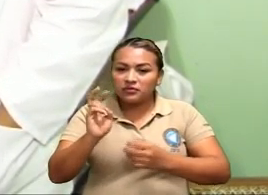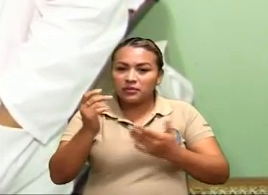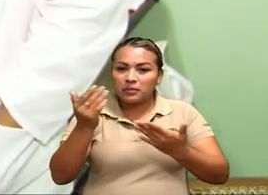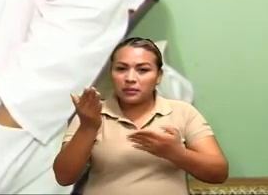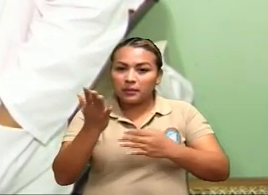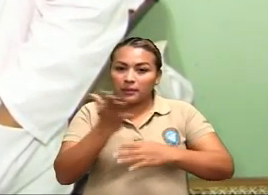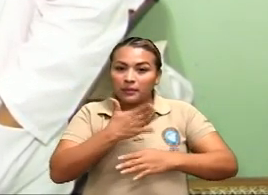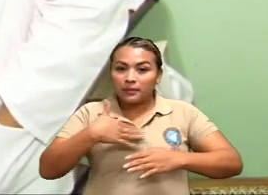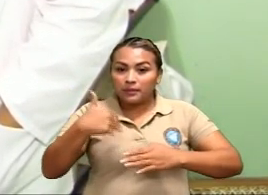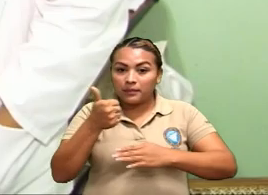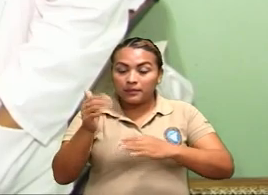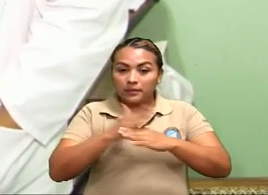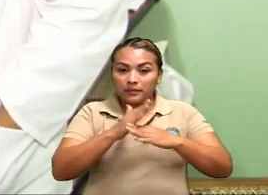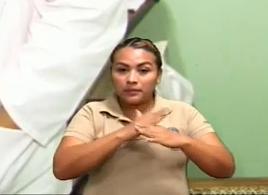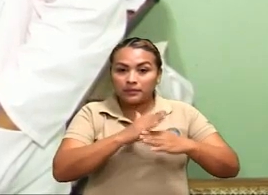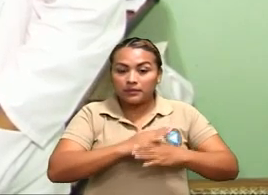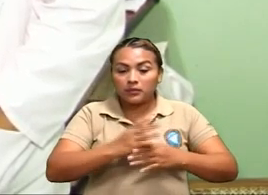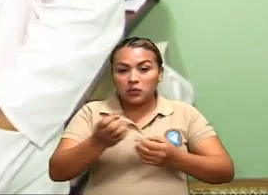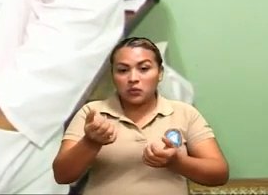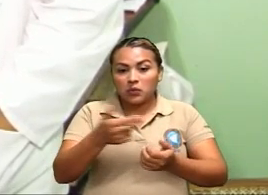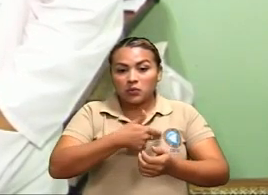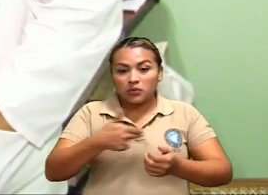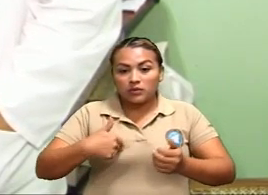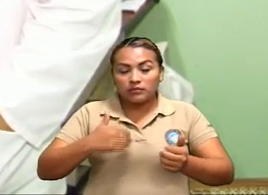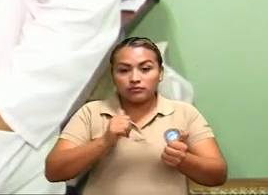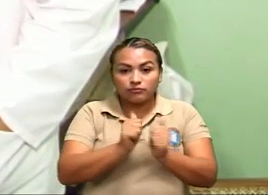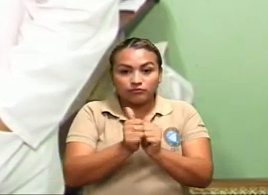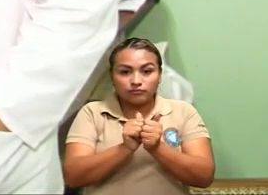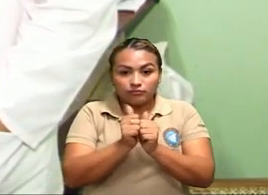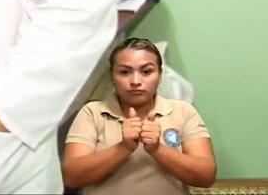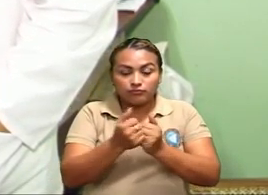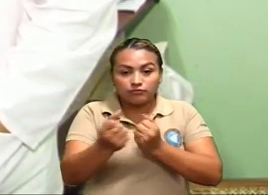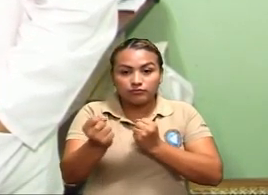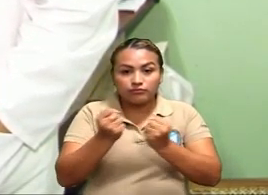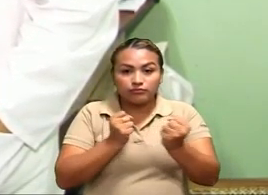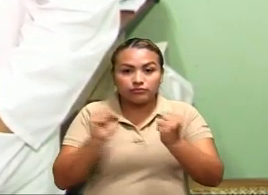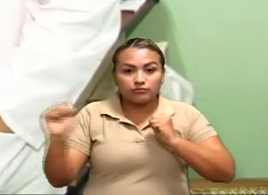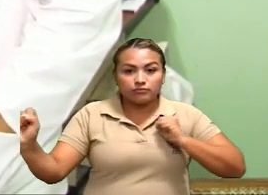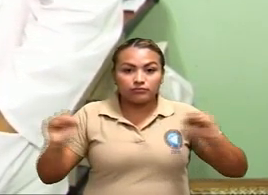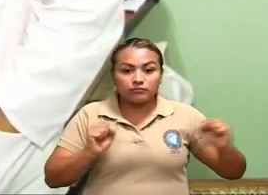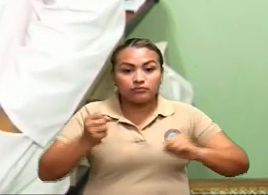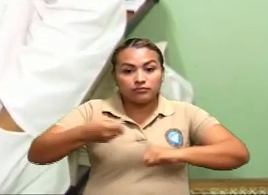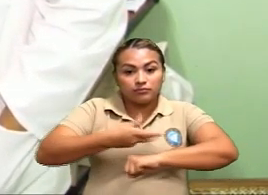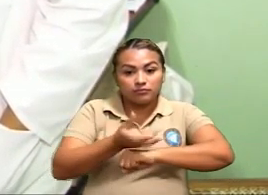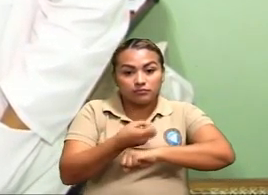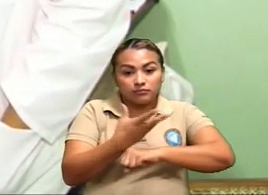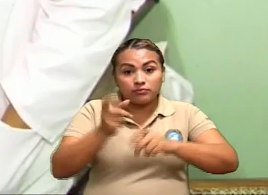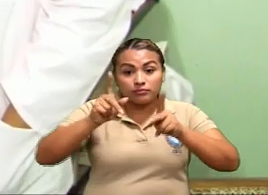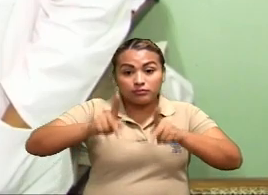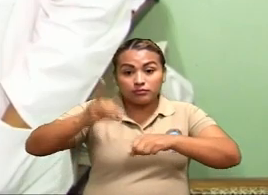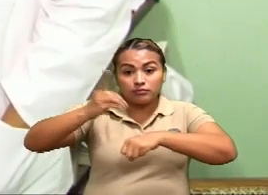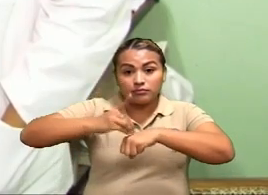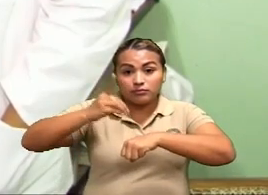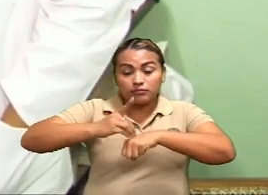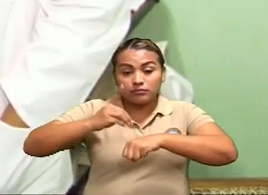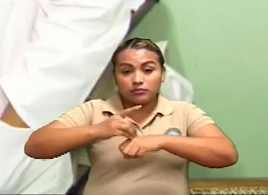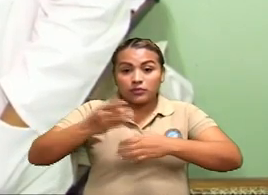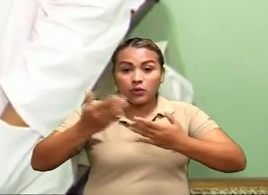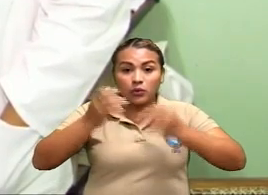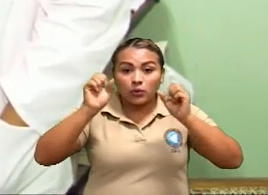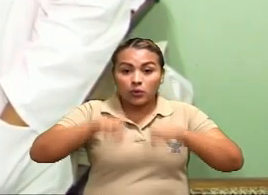gustaría hacer ejercicio, pero quiero también esos consejos de la nutricionista. ¿Cómo puede